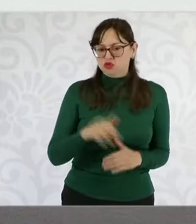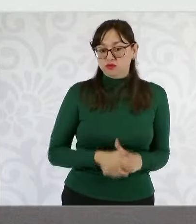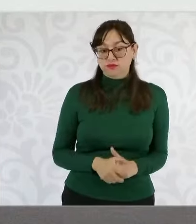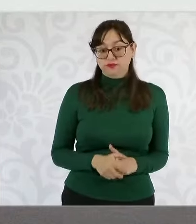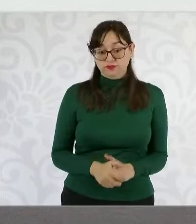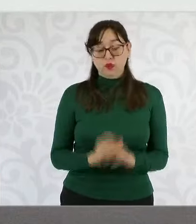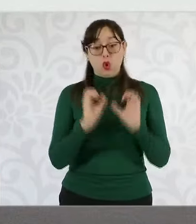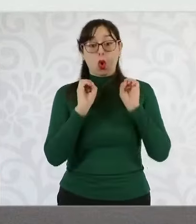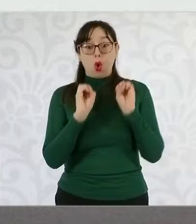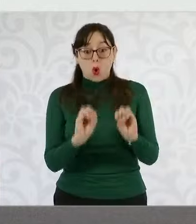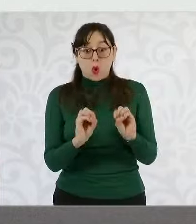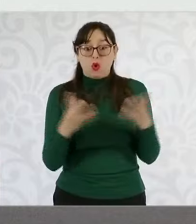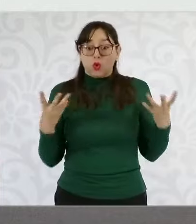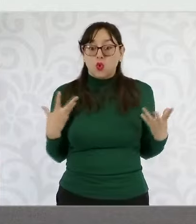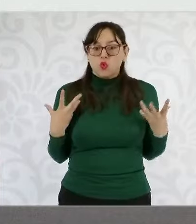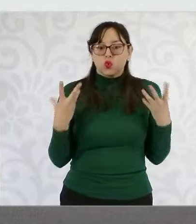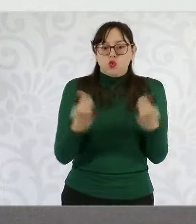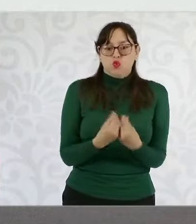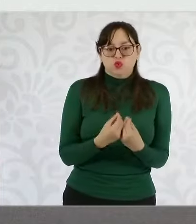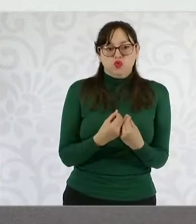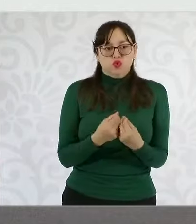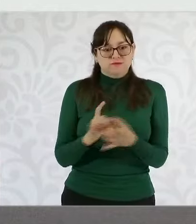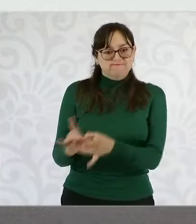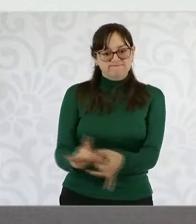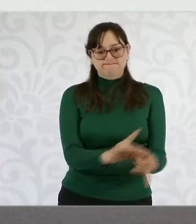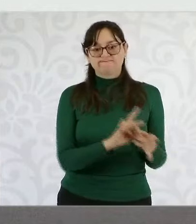una región fuerte, competitiva y